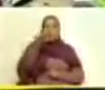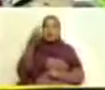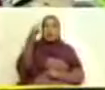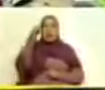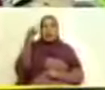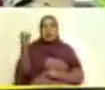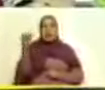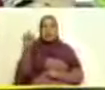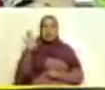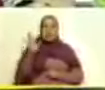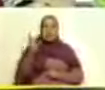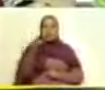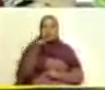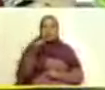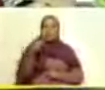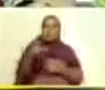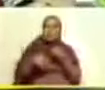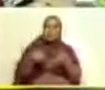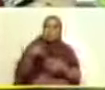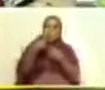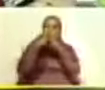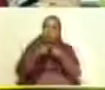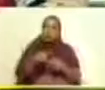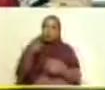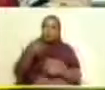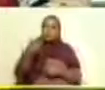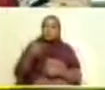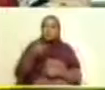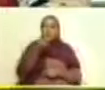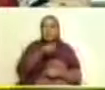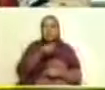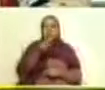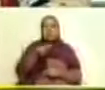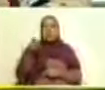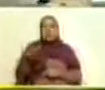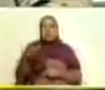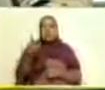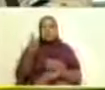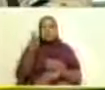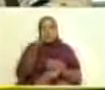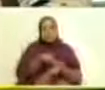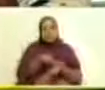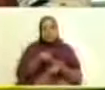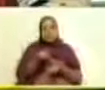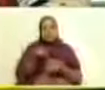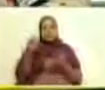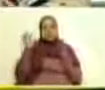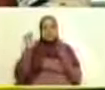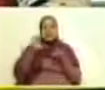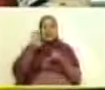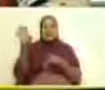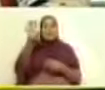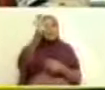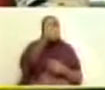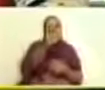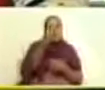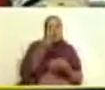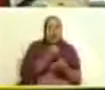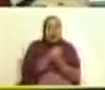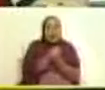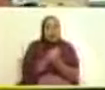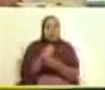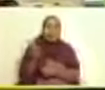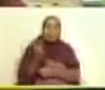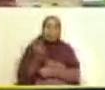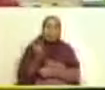Venezuela hay un porcentaje muy elevado de personas que emigramos y que amamos este